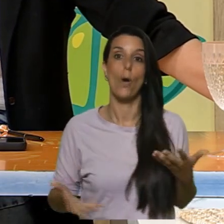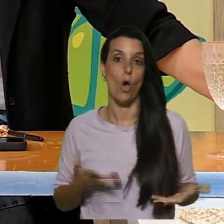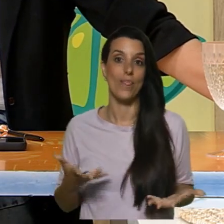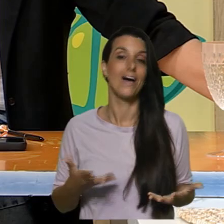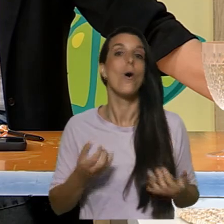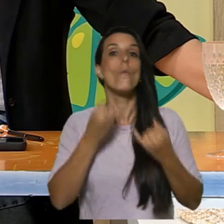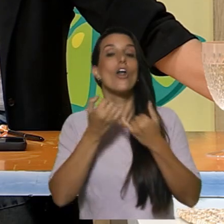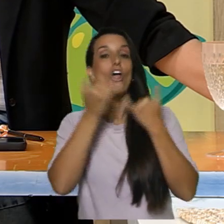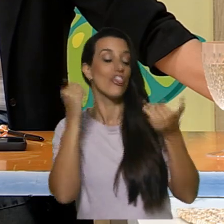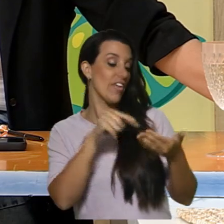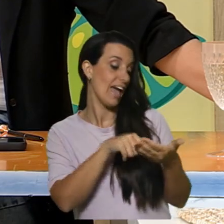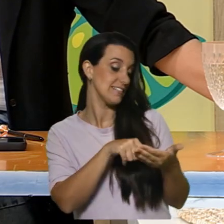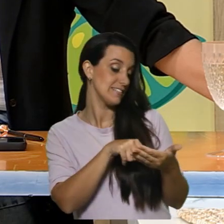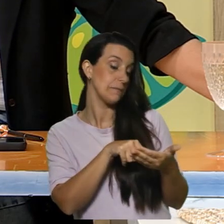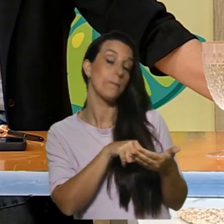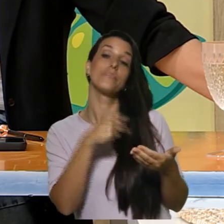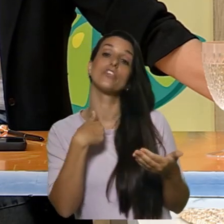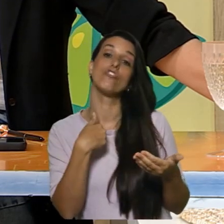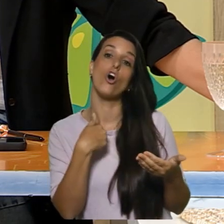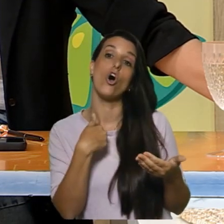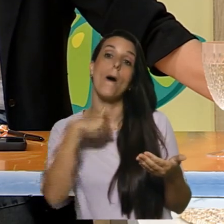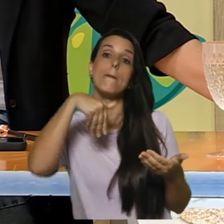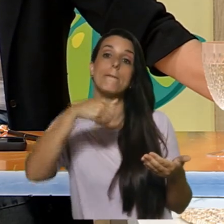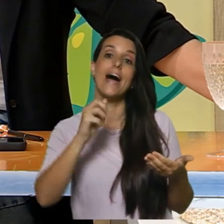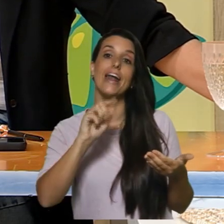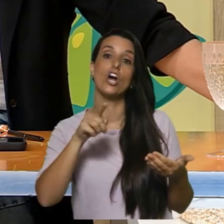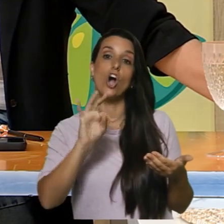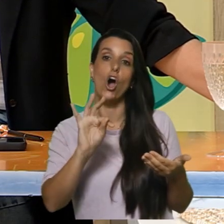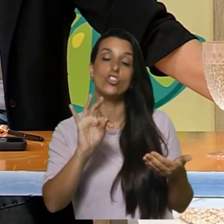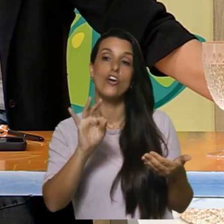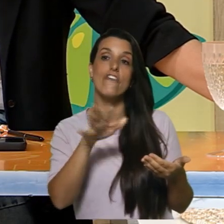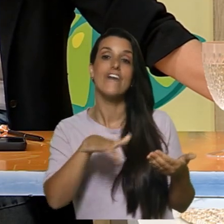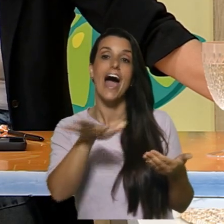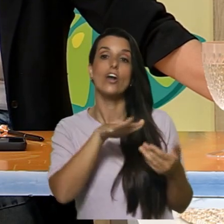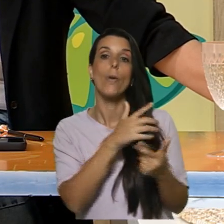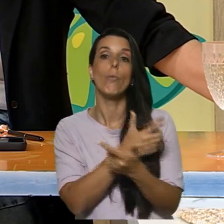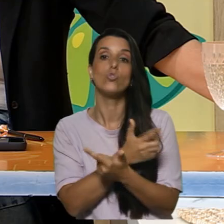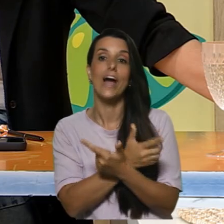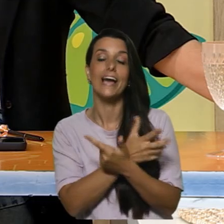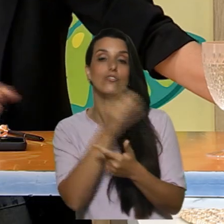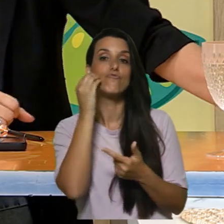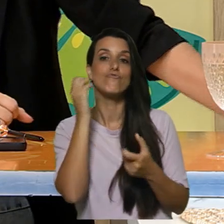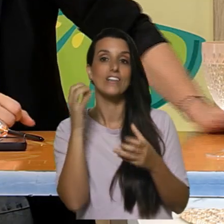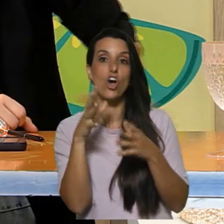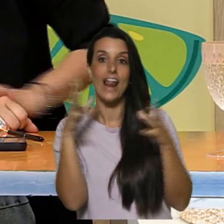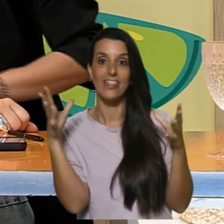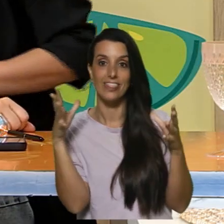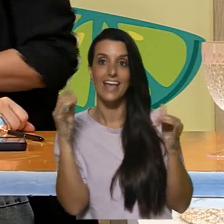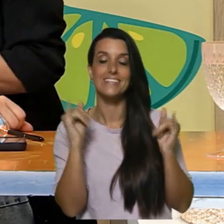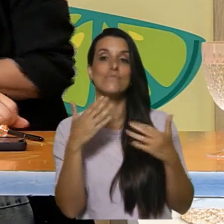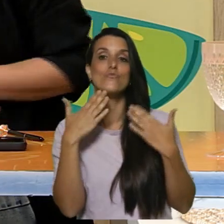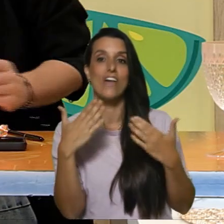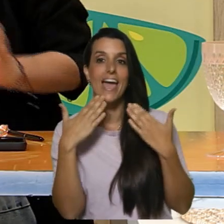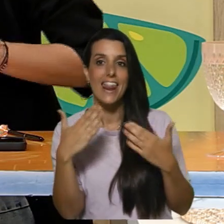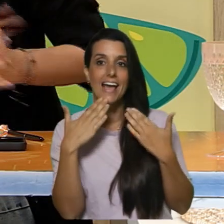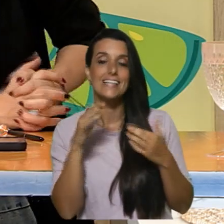Buenos días, soy Margot Rodríguez de Barrio Punta Carretas, le mando un beso grande. Gracias. Muchas gracias